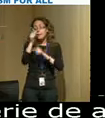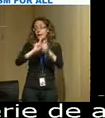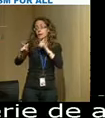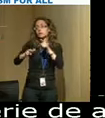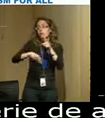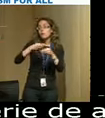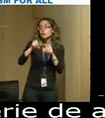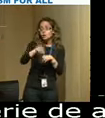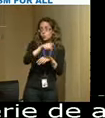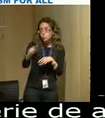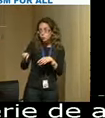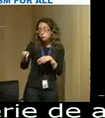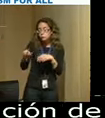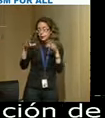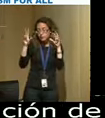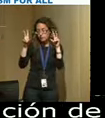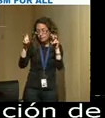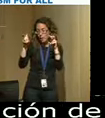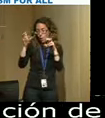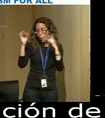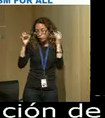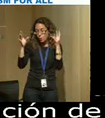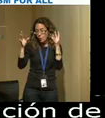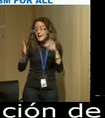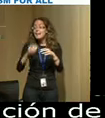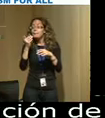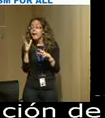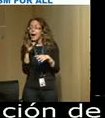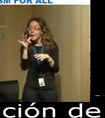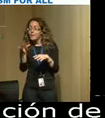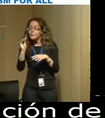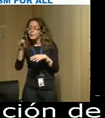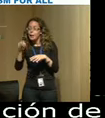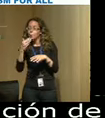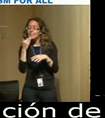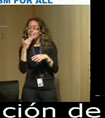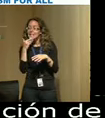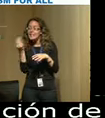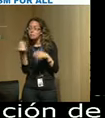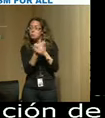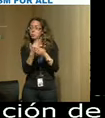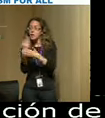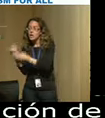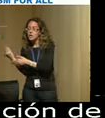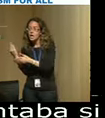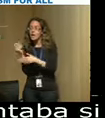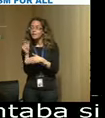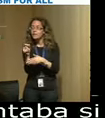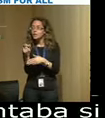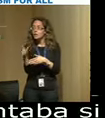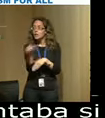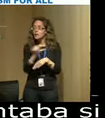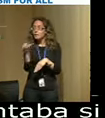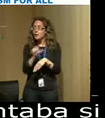viajes de ocio, sino que también se le preguntaba la frecuencia con la que hacía ese viaje. Si lo hacía de una manera diaria, lo hacía de una manera semanal, lo hacía de una